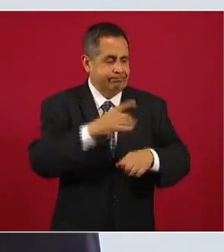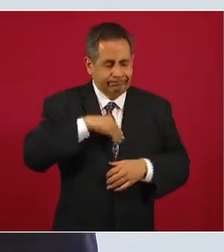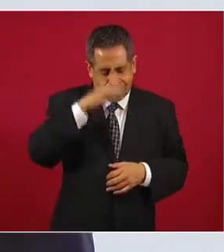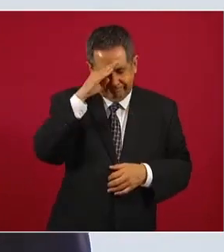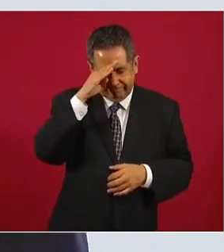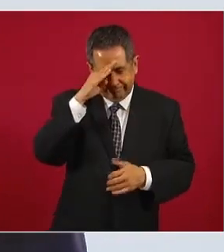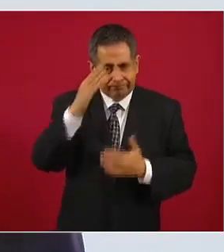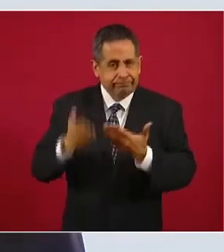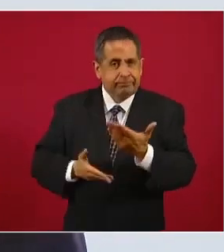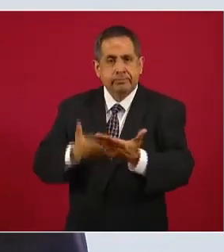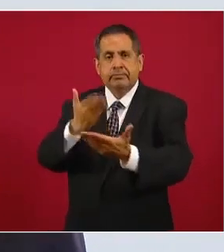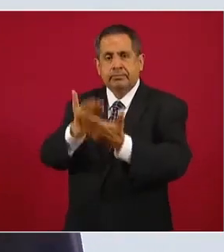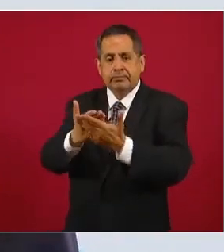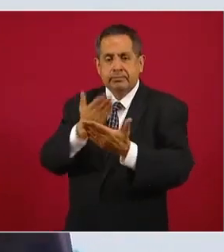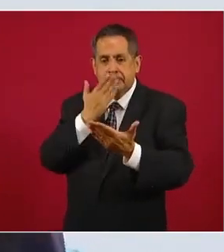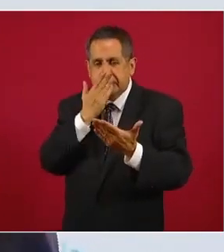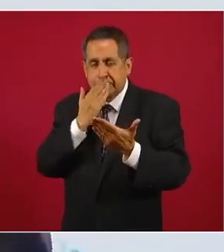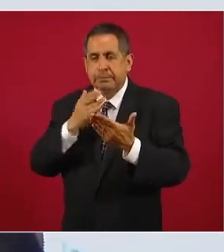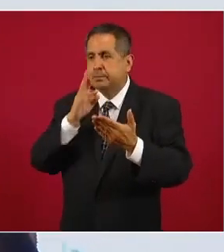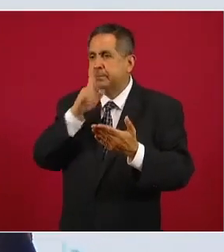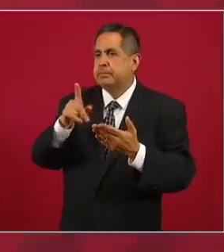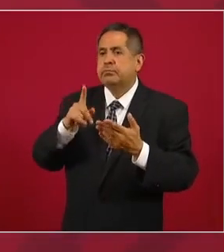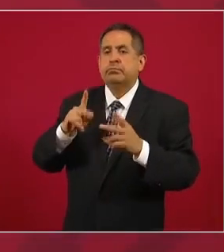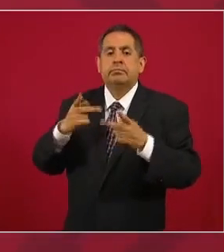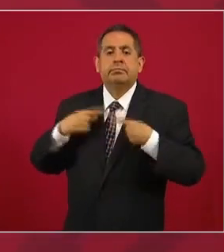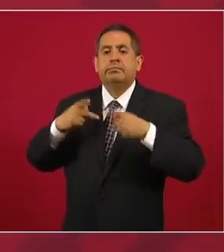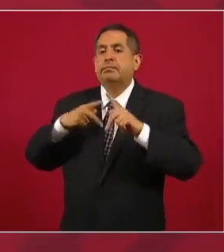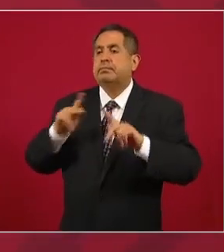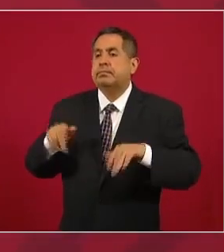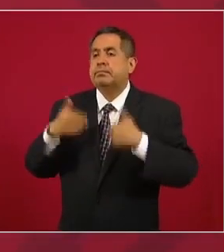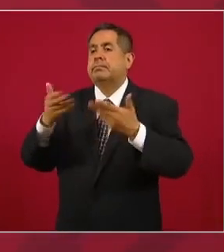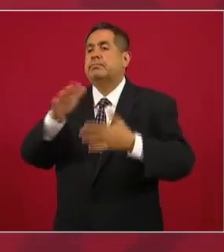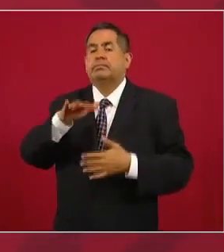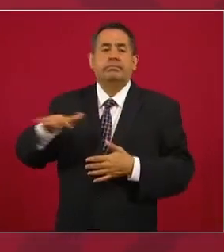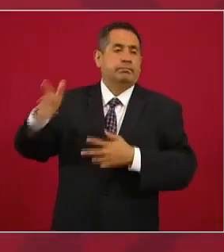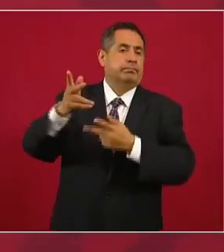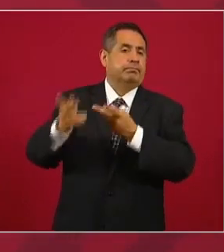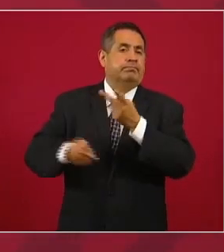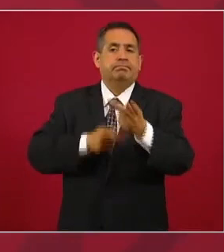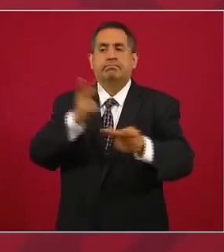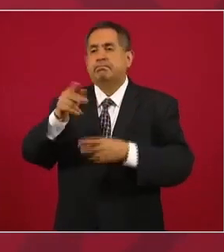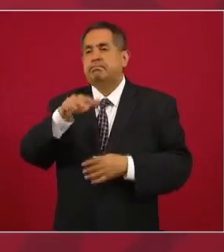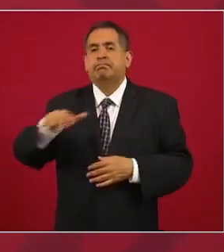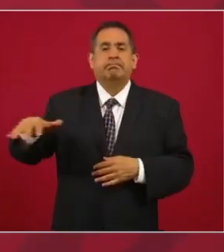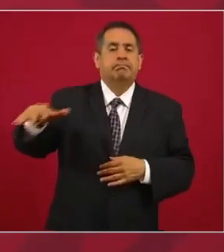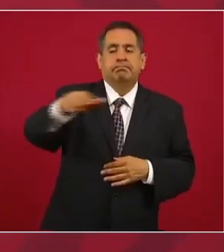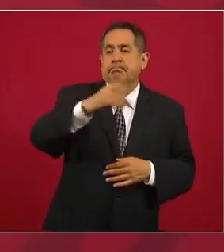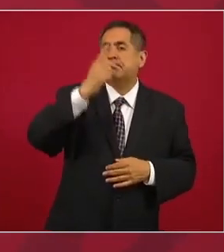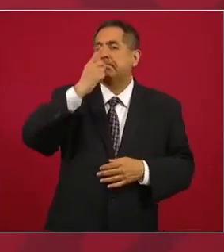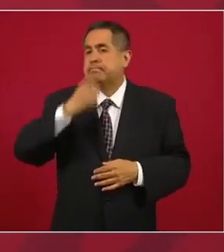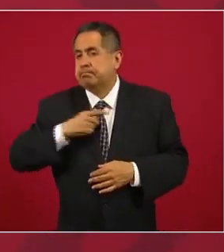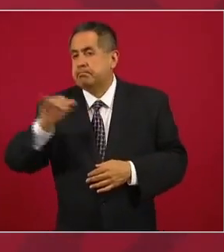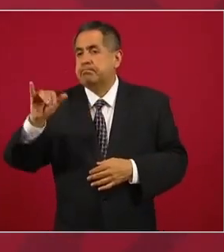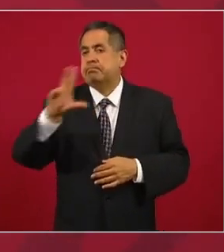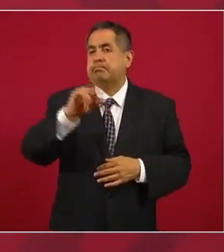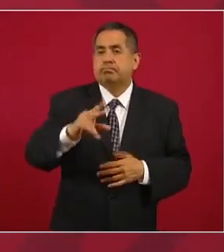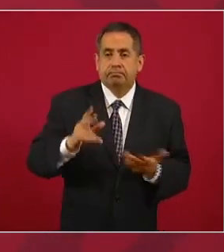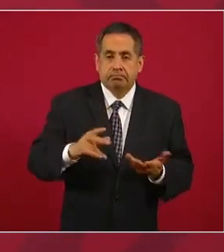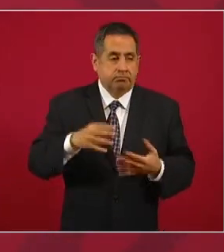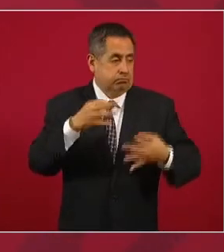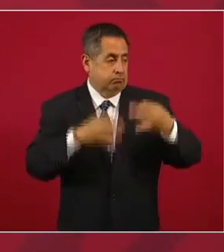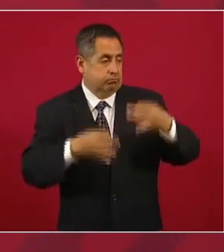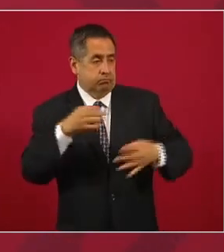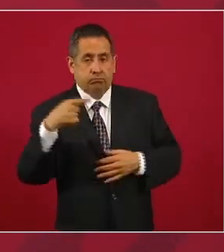propuse la realización de una consulta popular como un paso necesario para resolver sobre